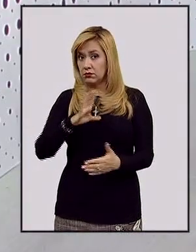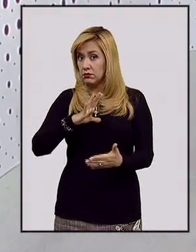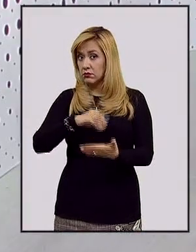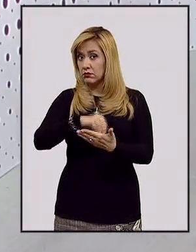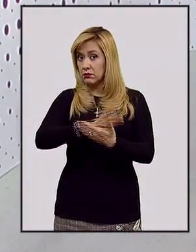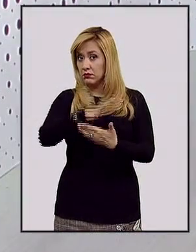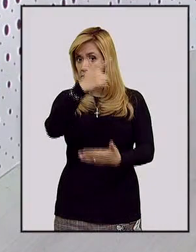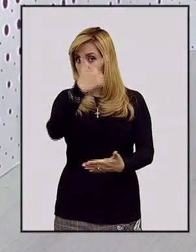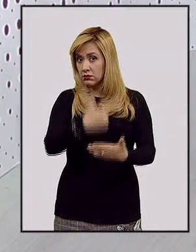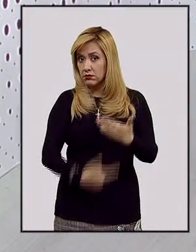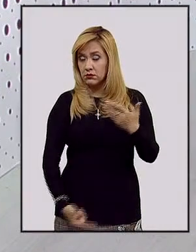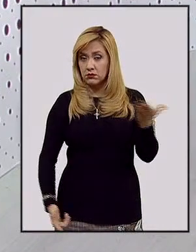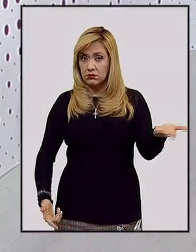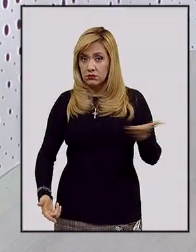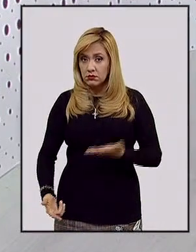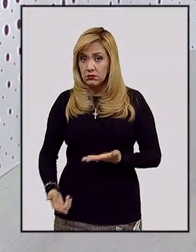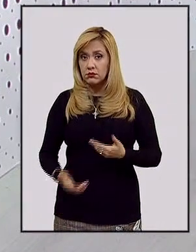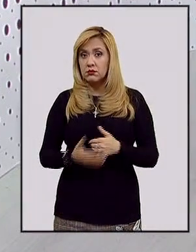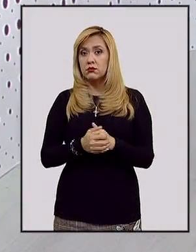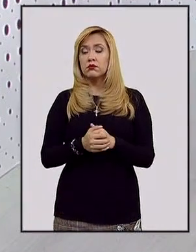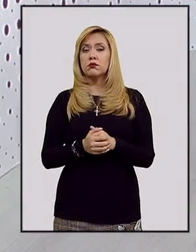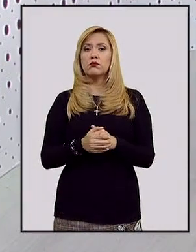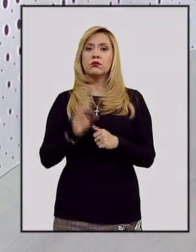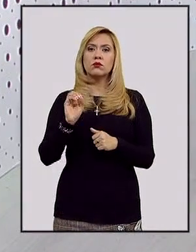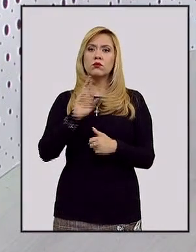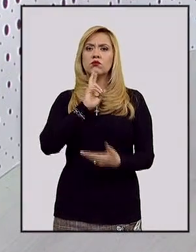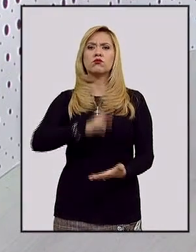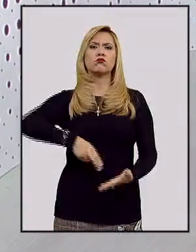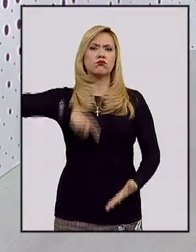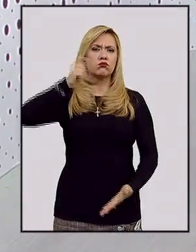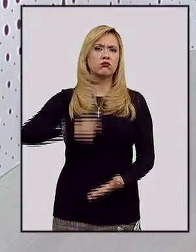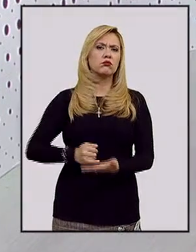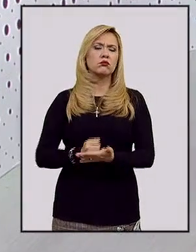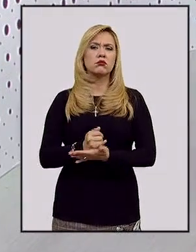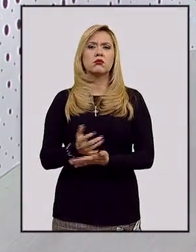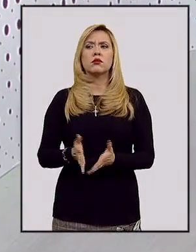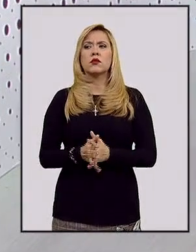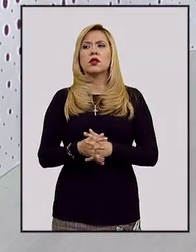¿Tienes alguna información más al respecto? ¿O las sentencias? O...